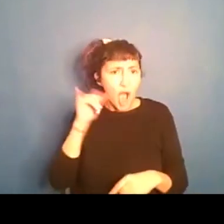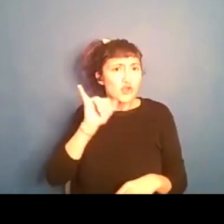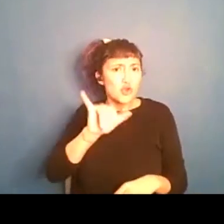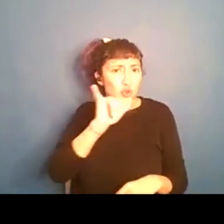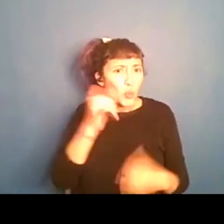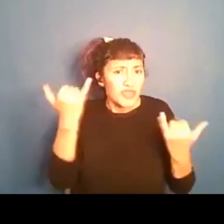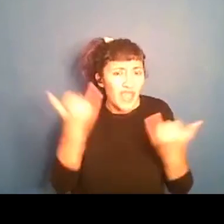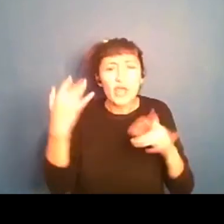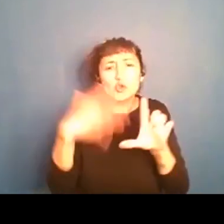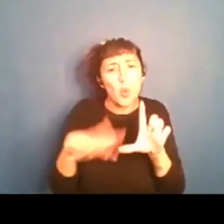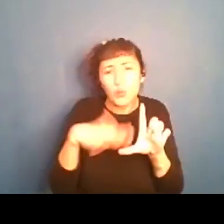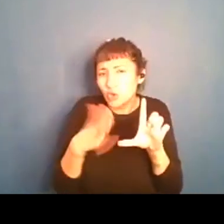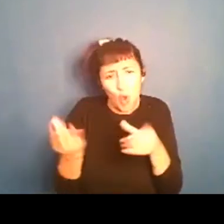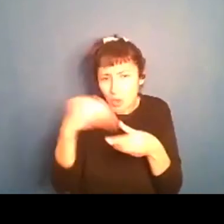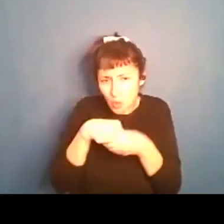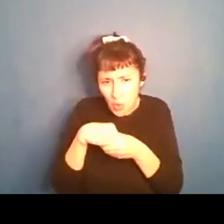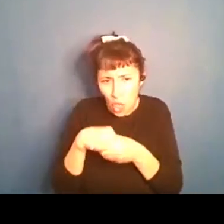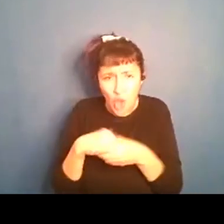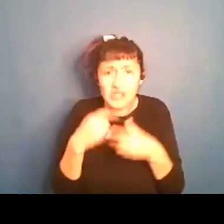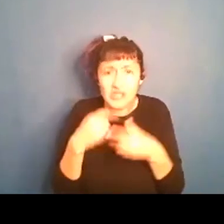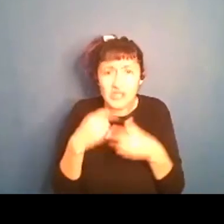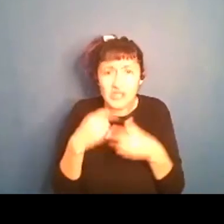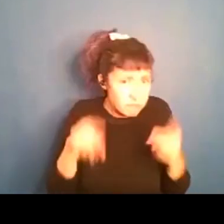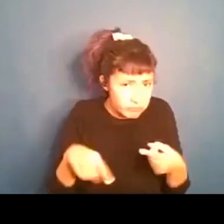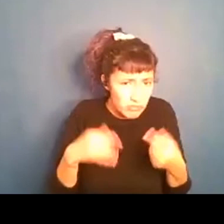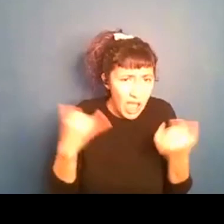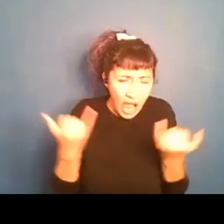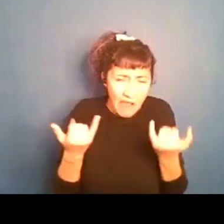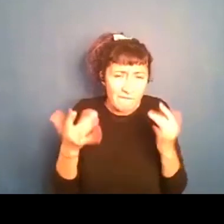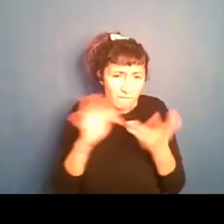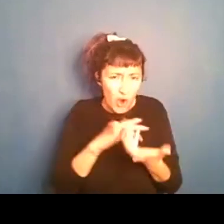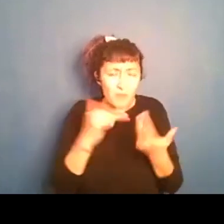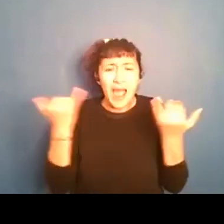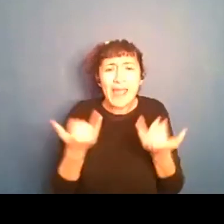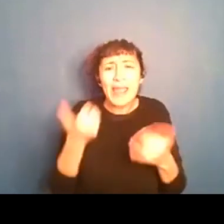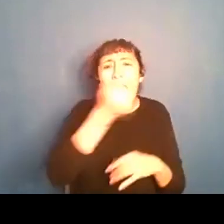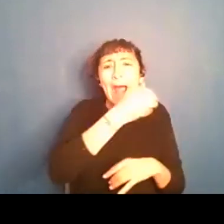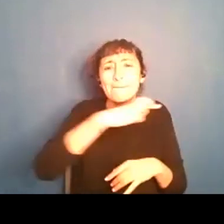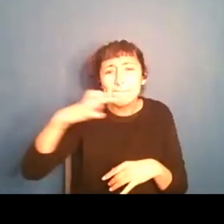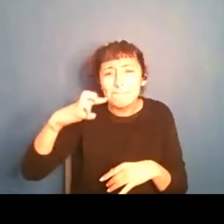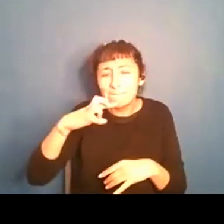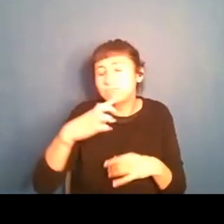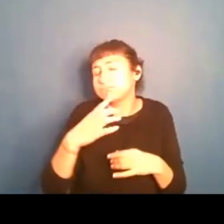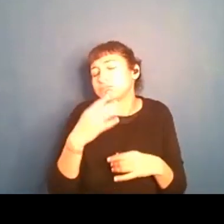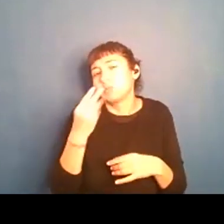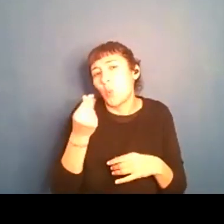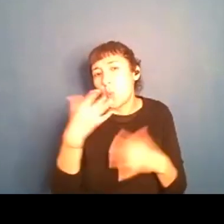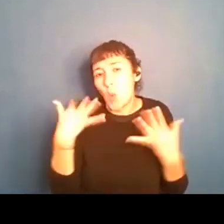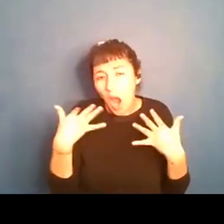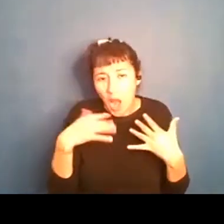si desconocen de cómo incorporarlo, pero hay un montón de aplicaciones que son sumamente